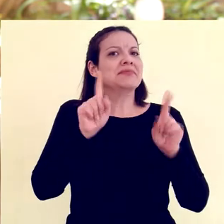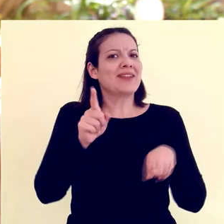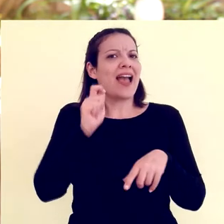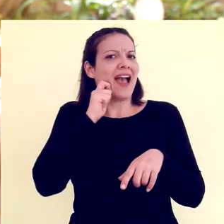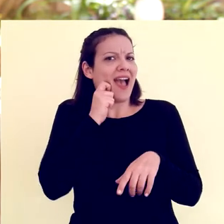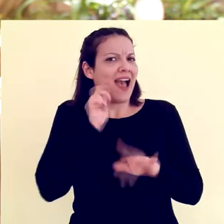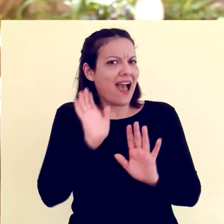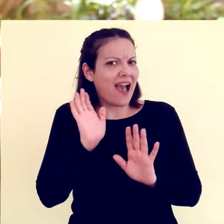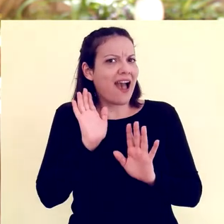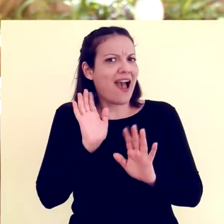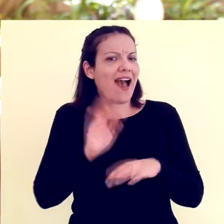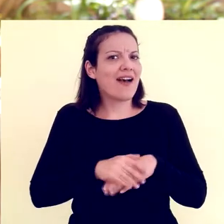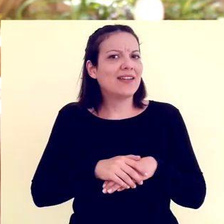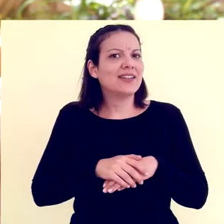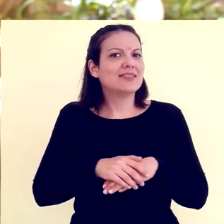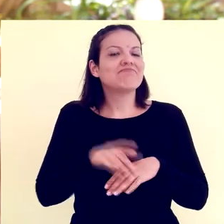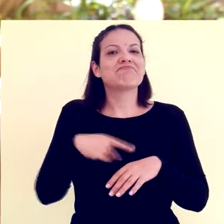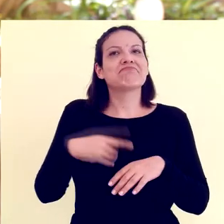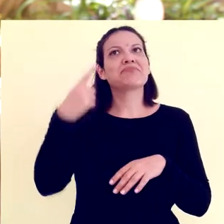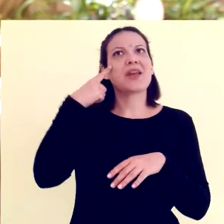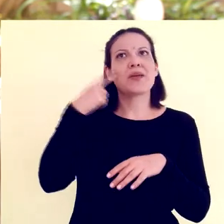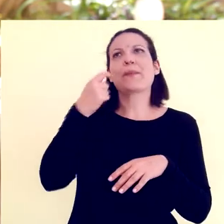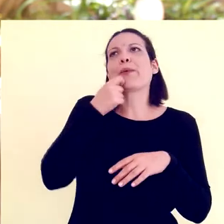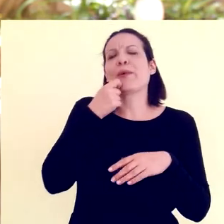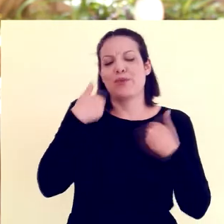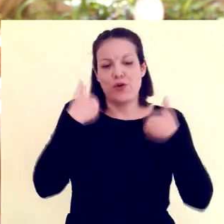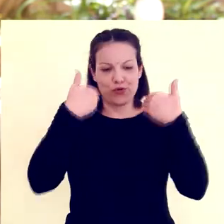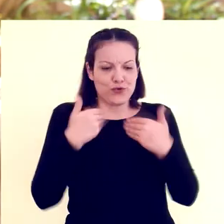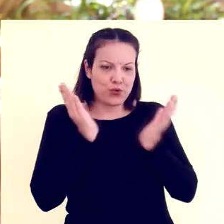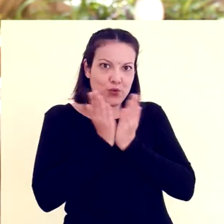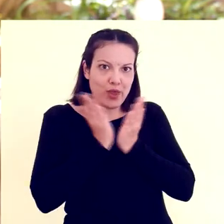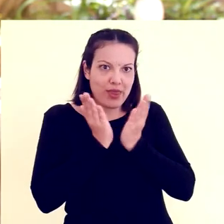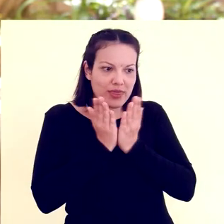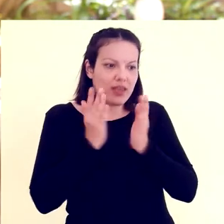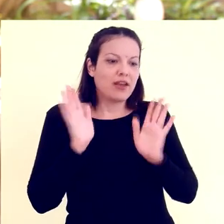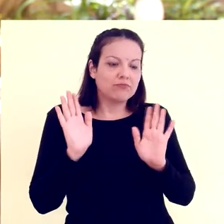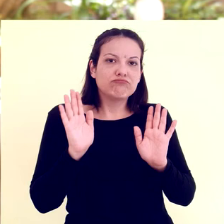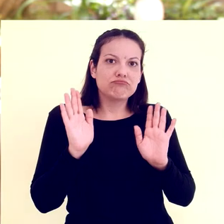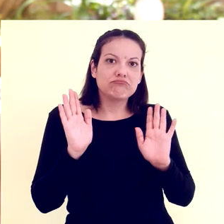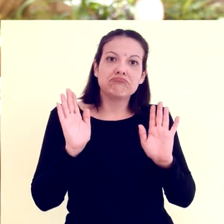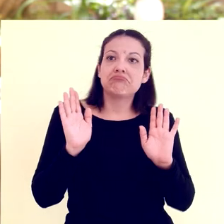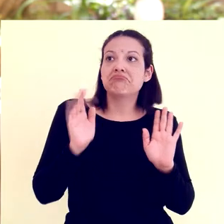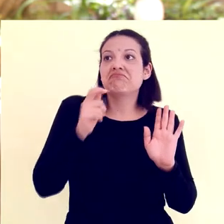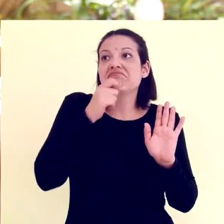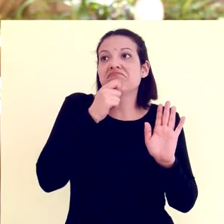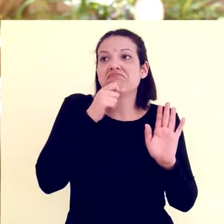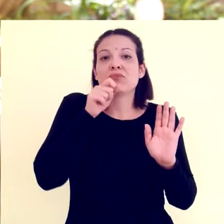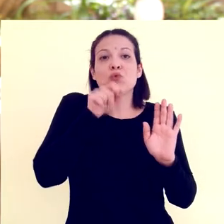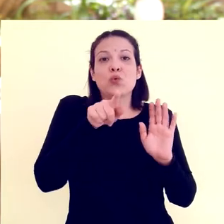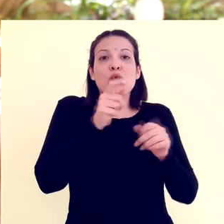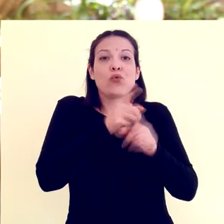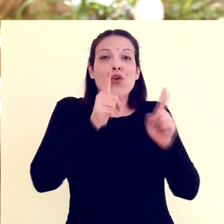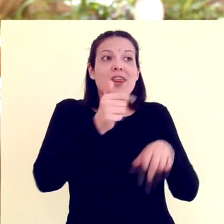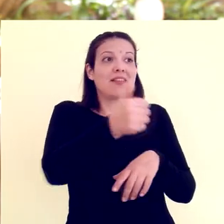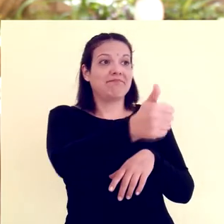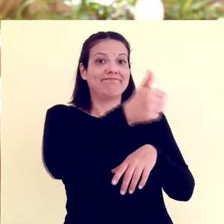eso también es agradable. O sea, también me pienso como estudiante, y creo que si tu docente